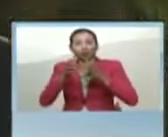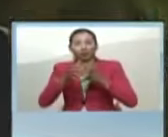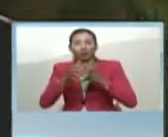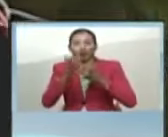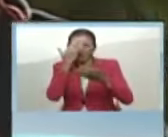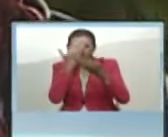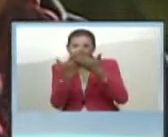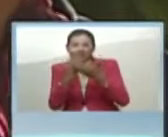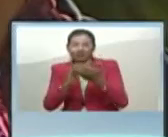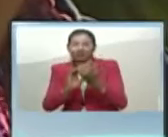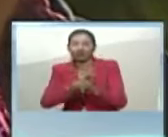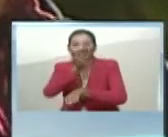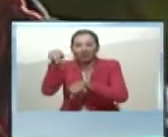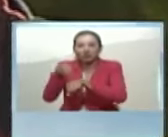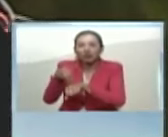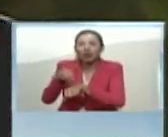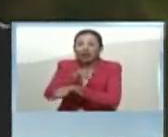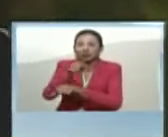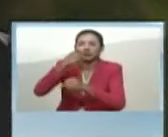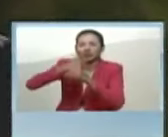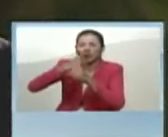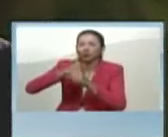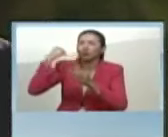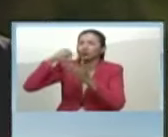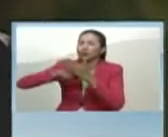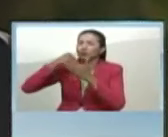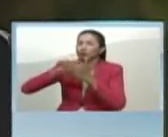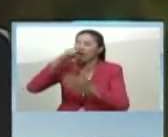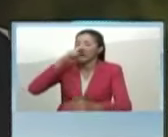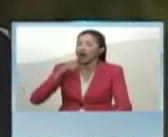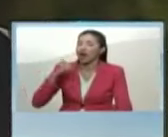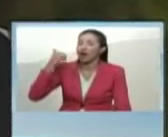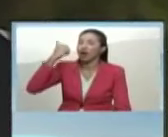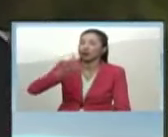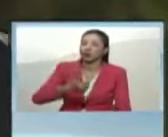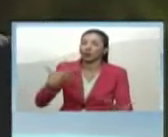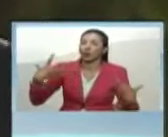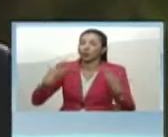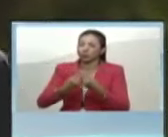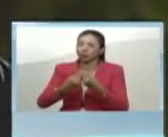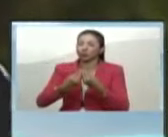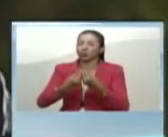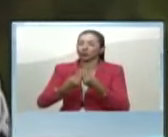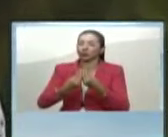hecho un trabajo de lucha de muchísimos años con nuestro comandante